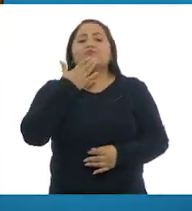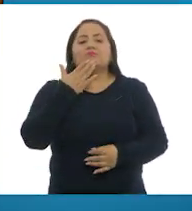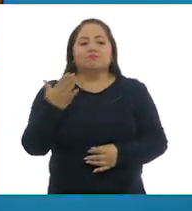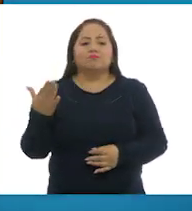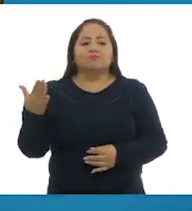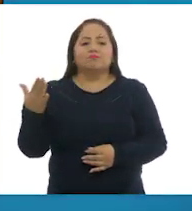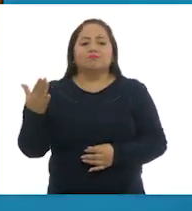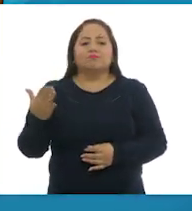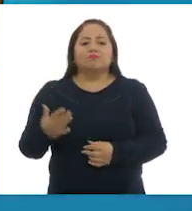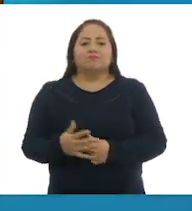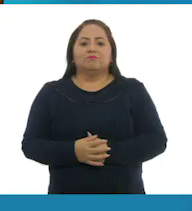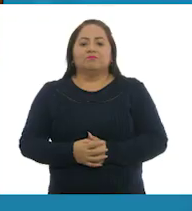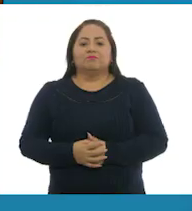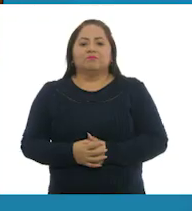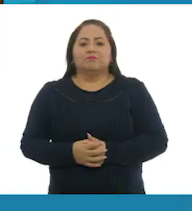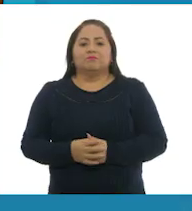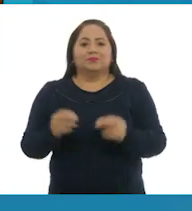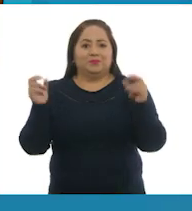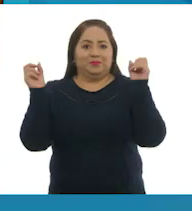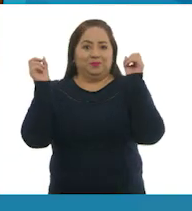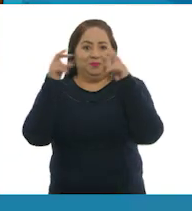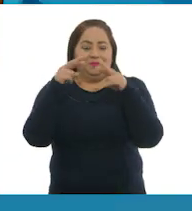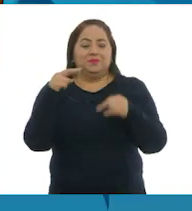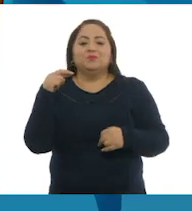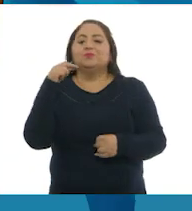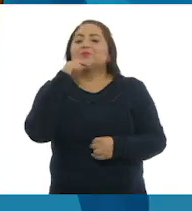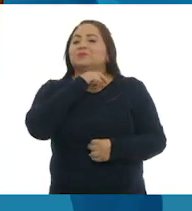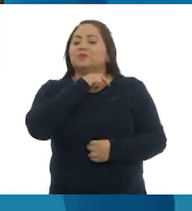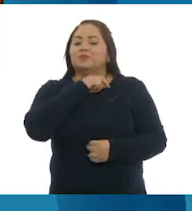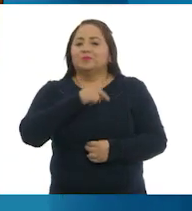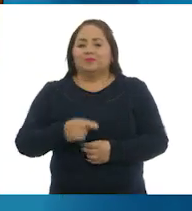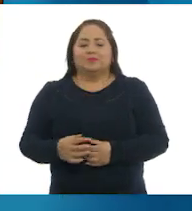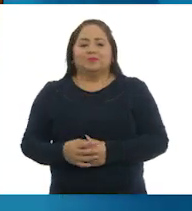¡Muy bien! ¡Nos vemos pronto!